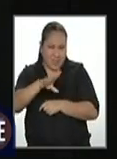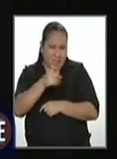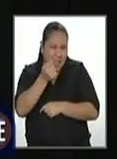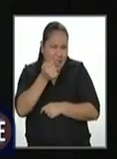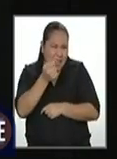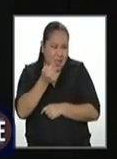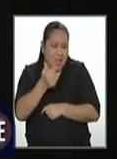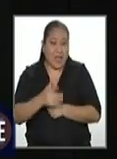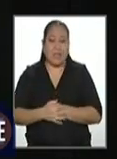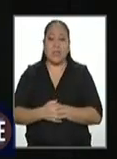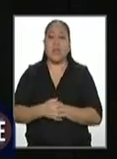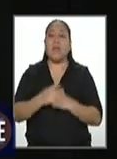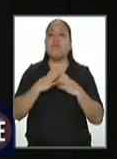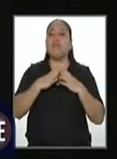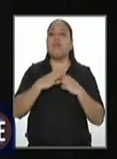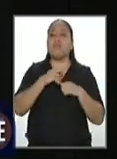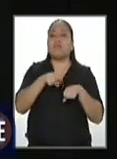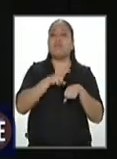que la riqueza es natural.